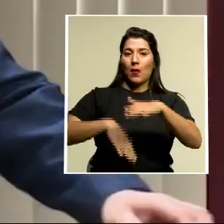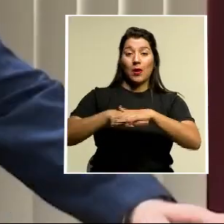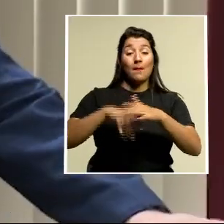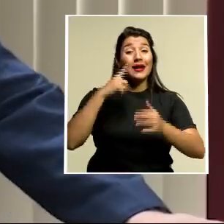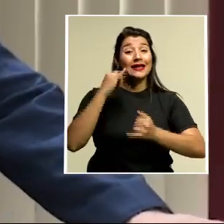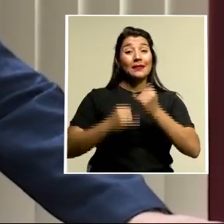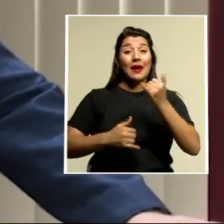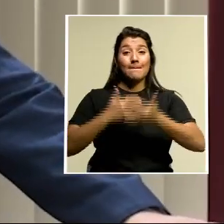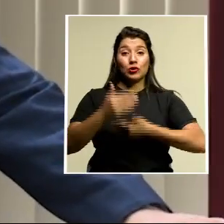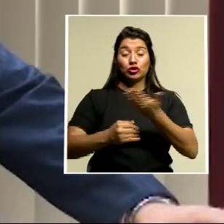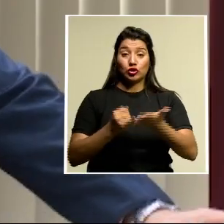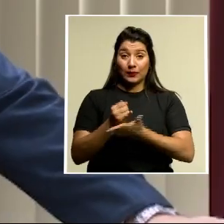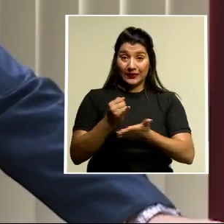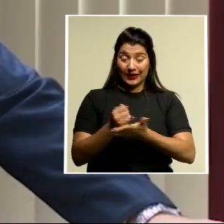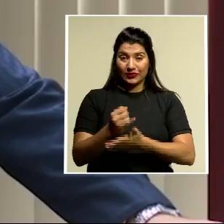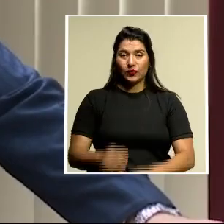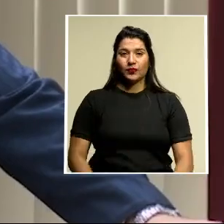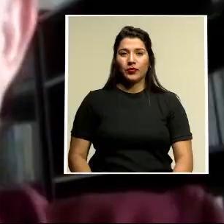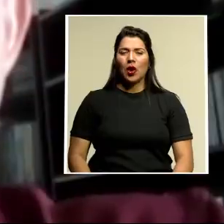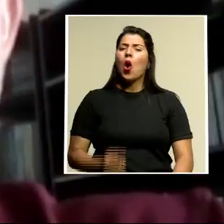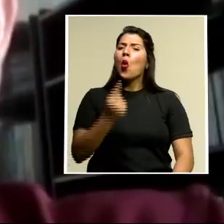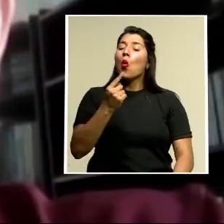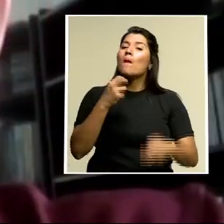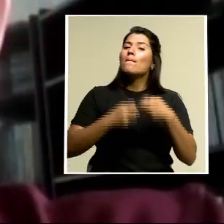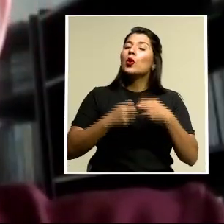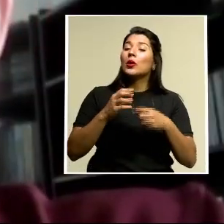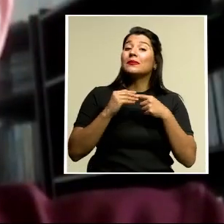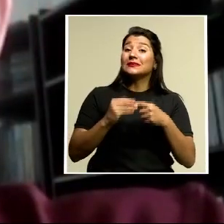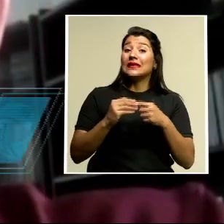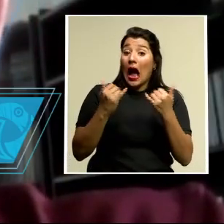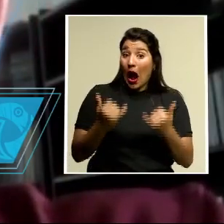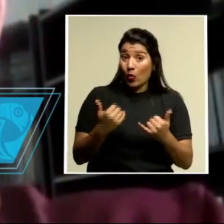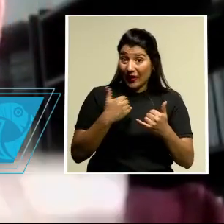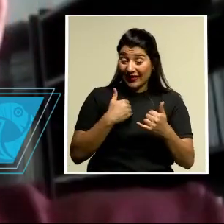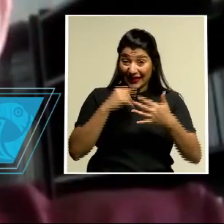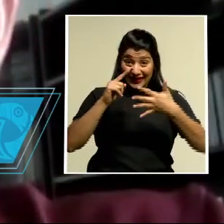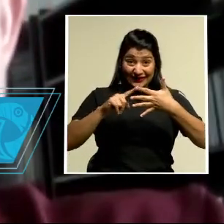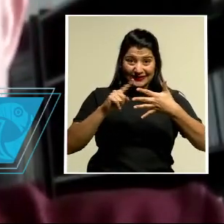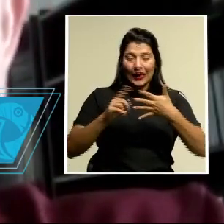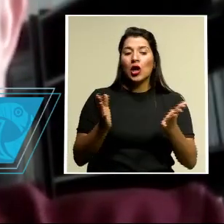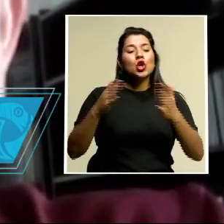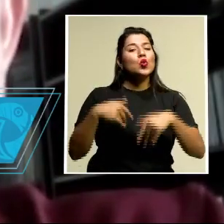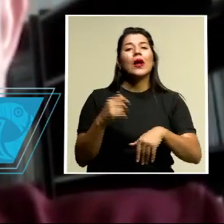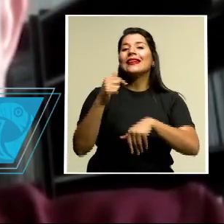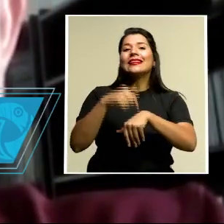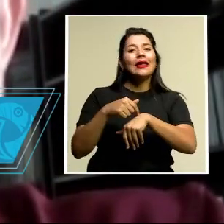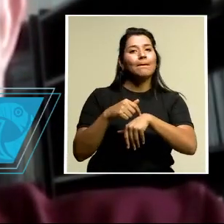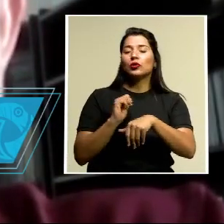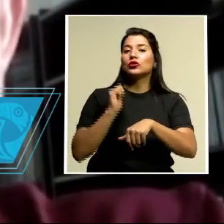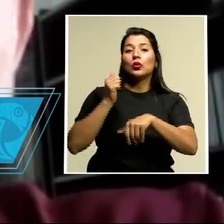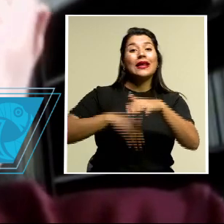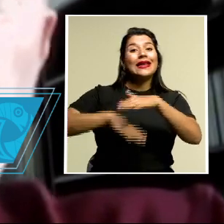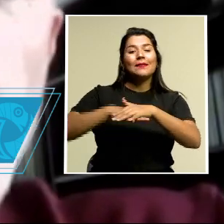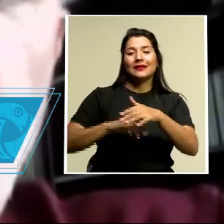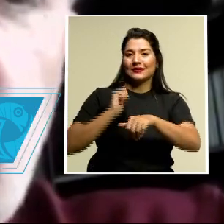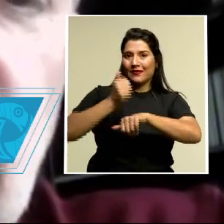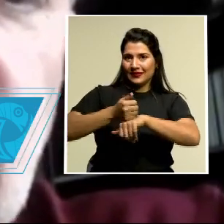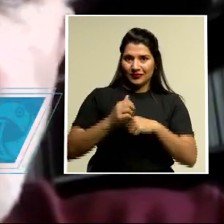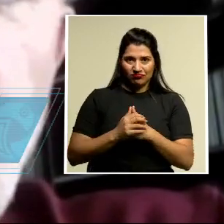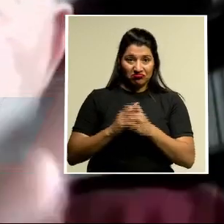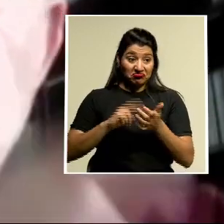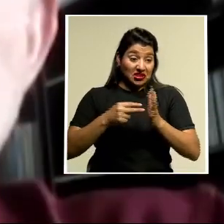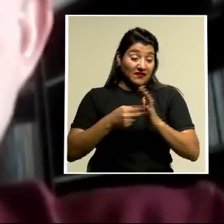preparatoria, donde se recaban las pruebas por parte del Ministerio Público, defensa, querellante y actor civil para llegar a una conclusión de